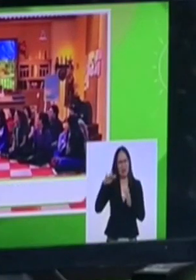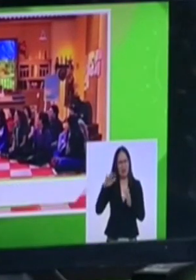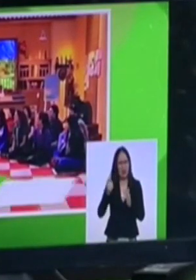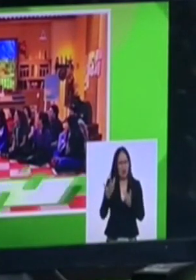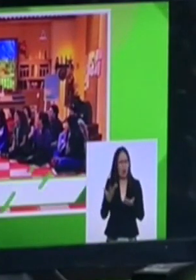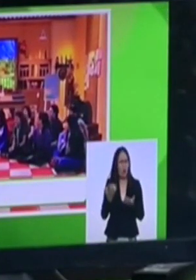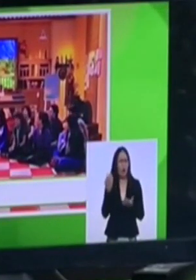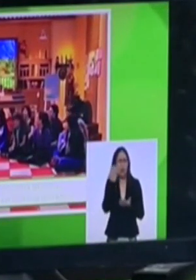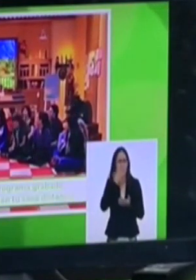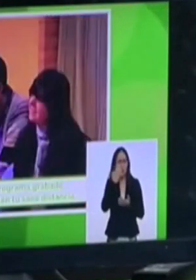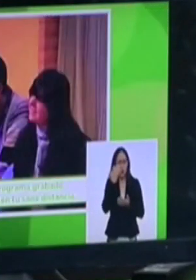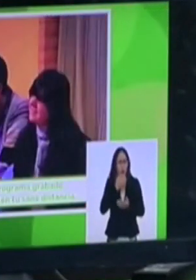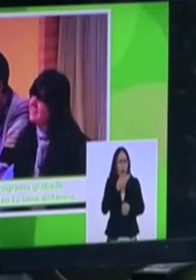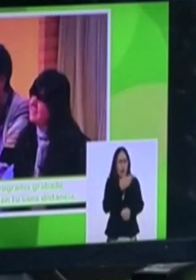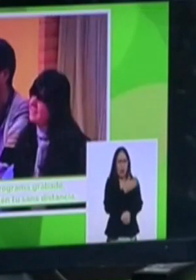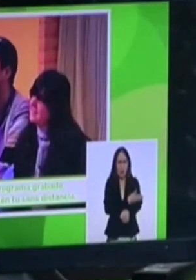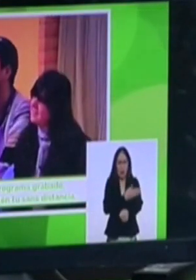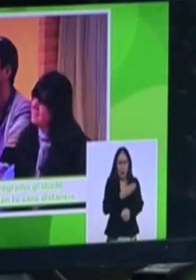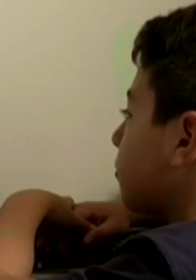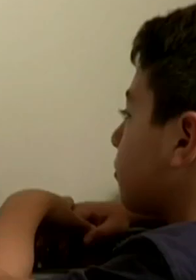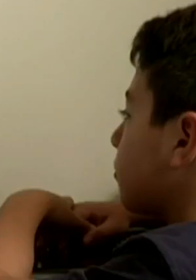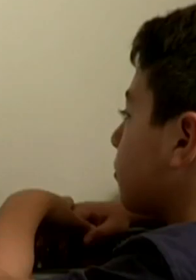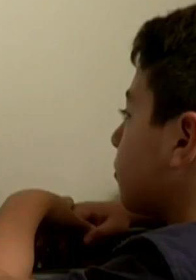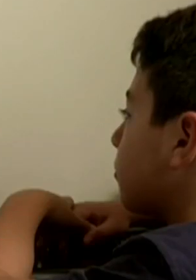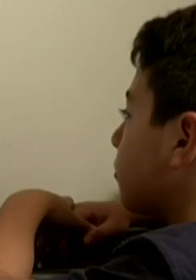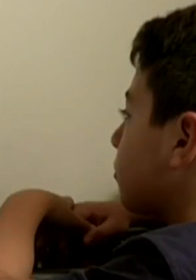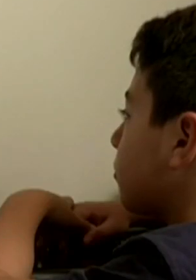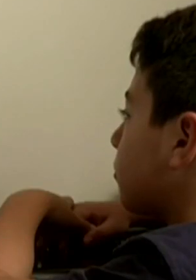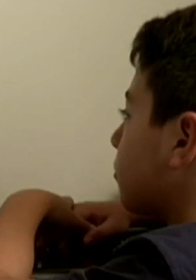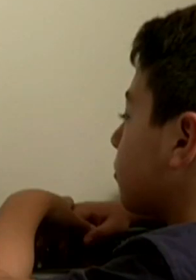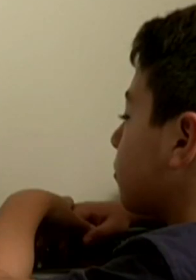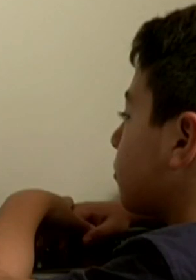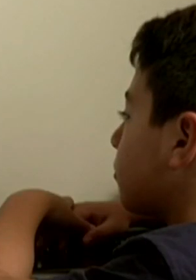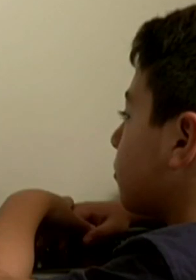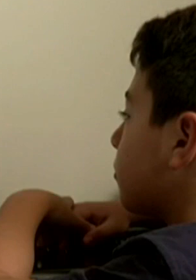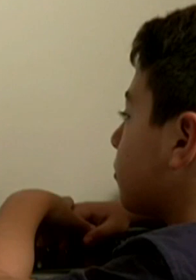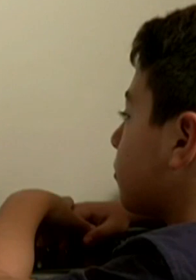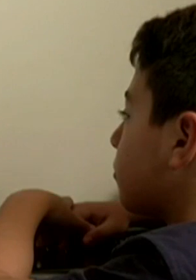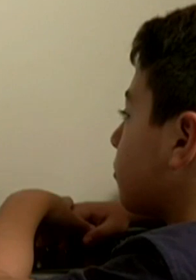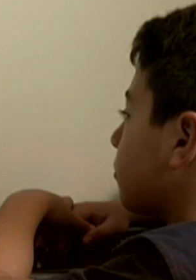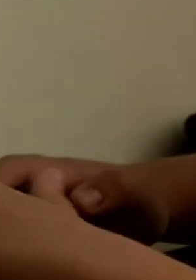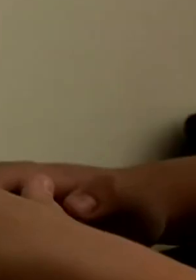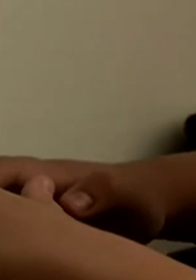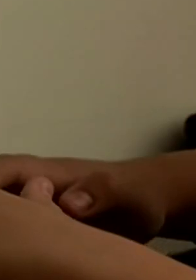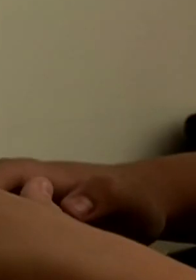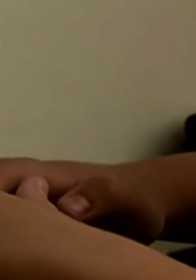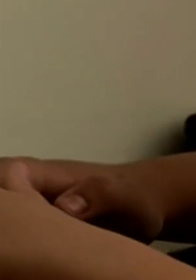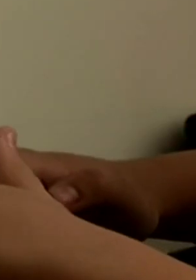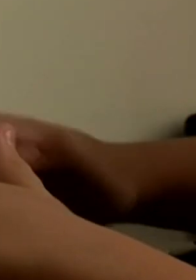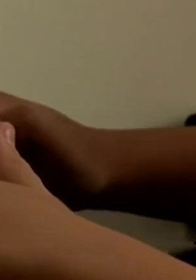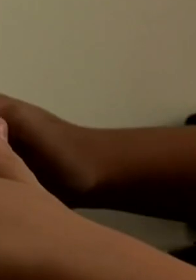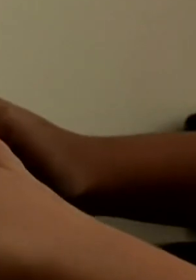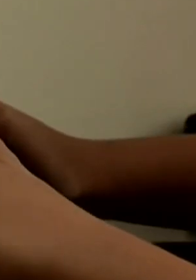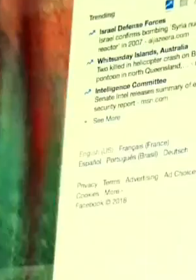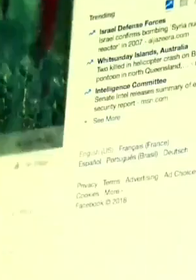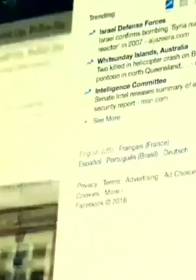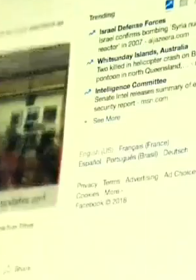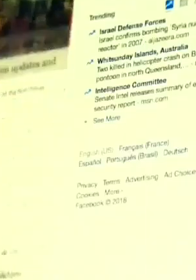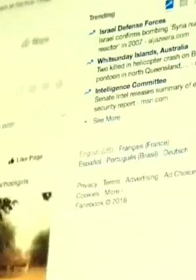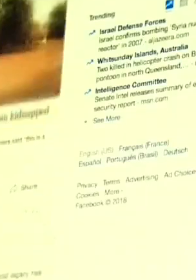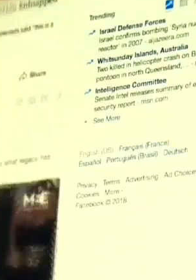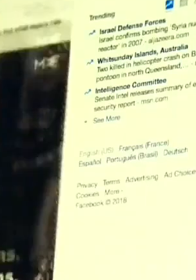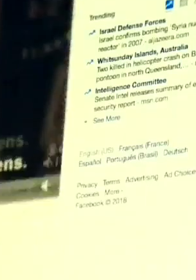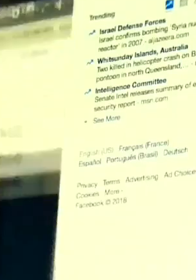mexicana de facultades escuelas colegios y consejos de optometría preveía ya que para el 2050 la mitad de la población mundial tendría